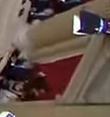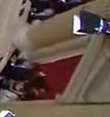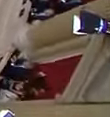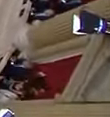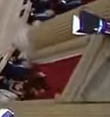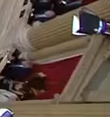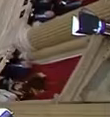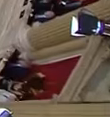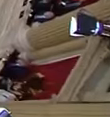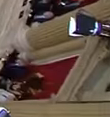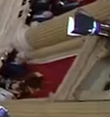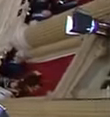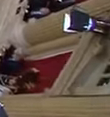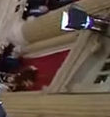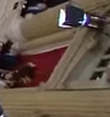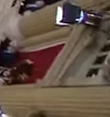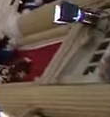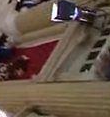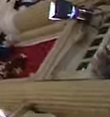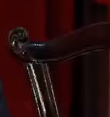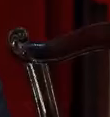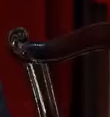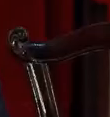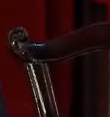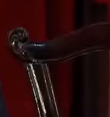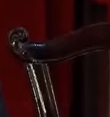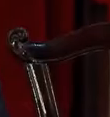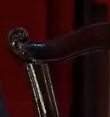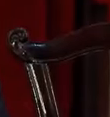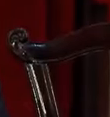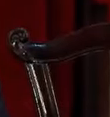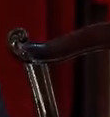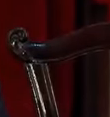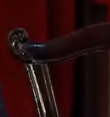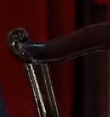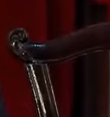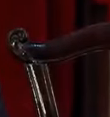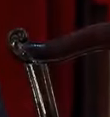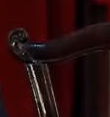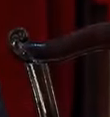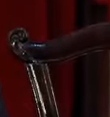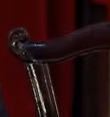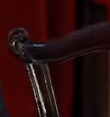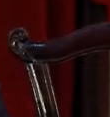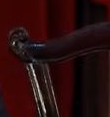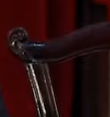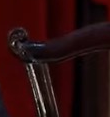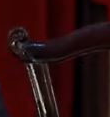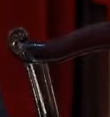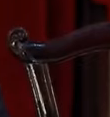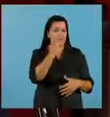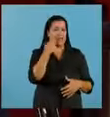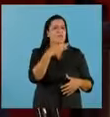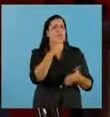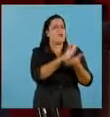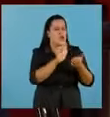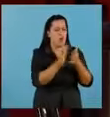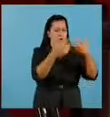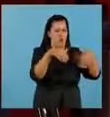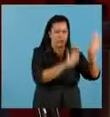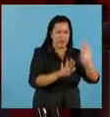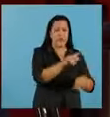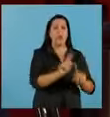Debemos construir consensos para un nuevo diseño del sistema de inteligencia nacional. Mientras tanto, queriendo